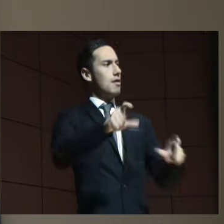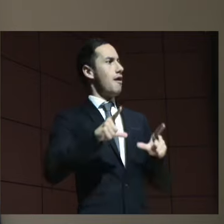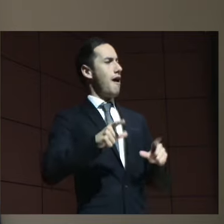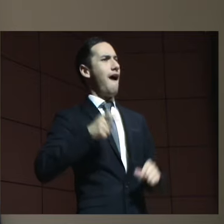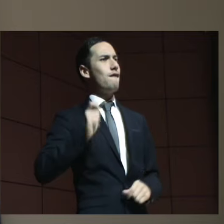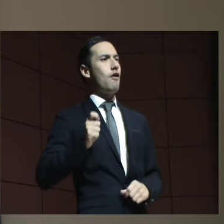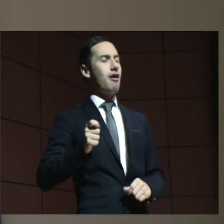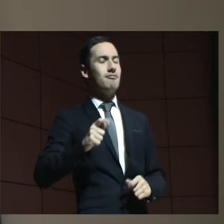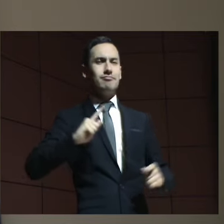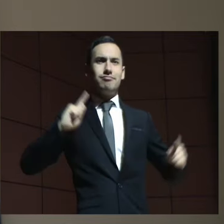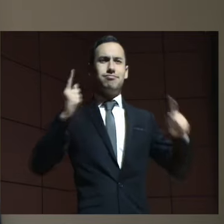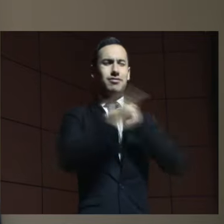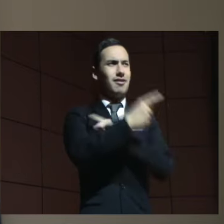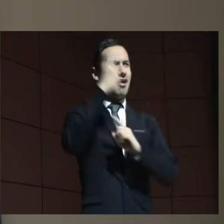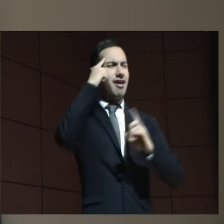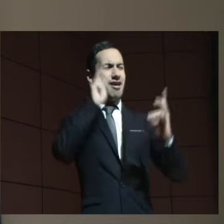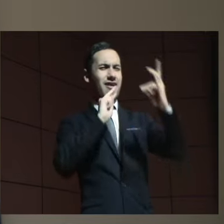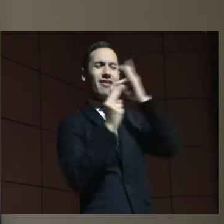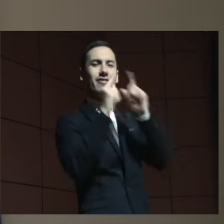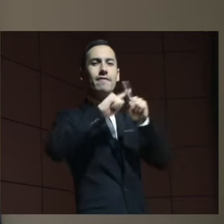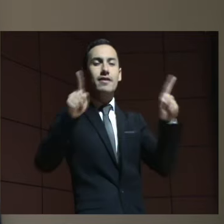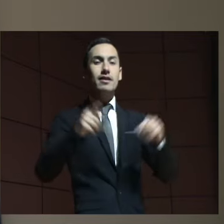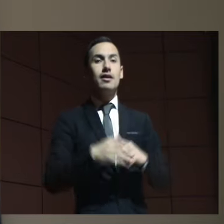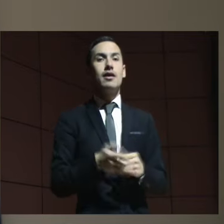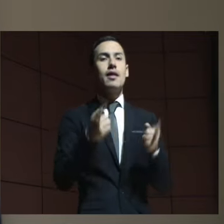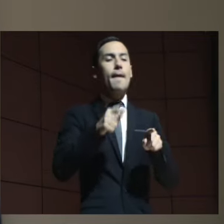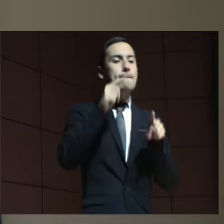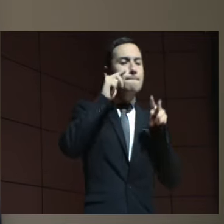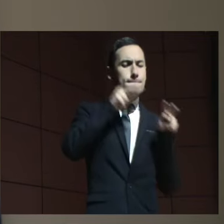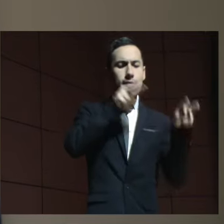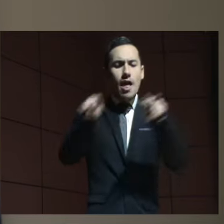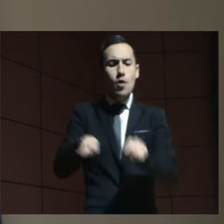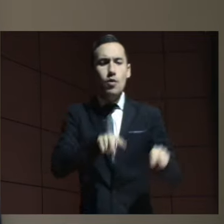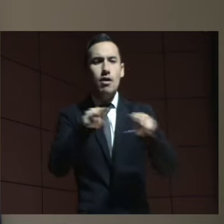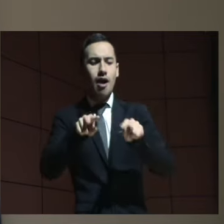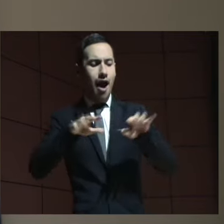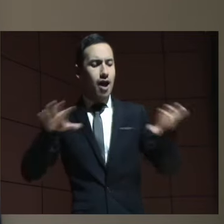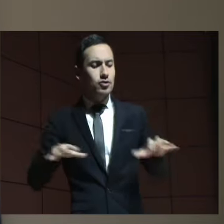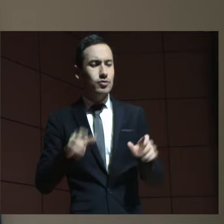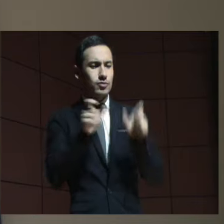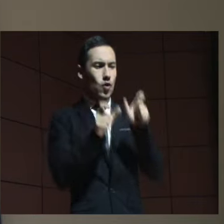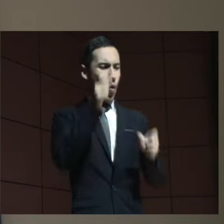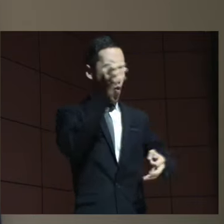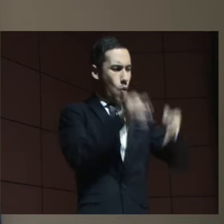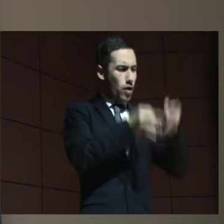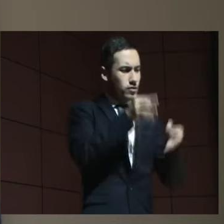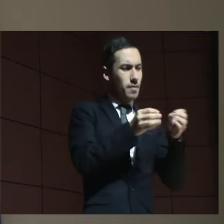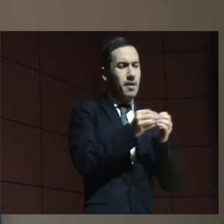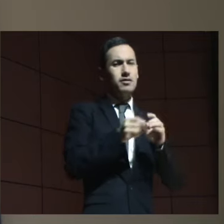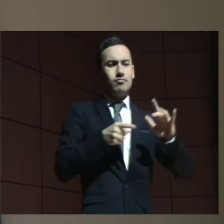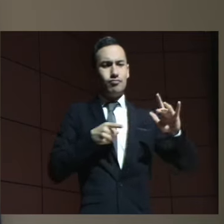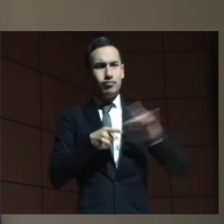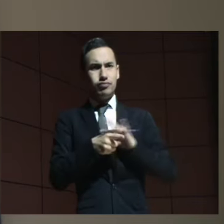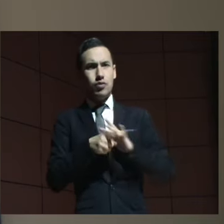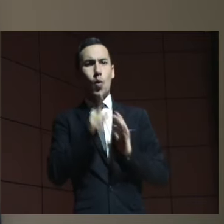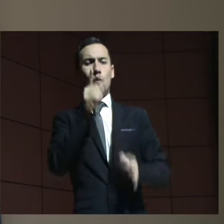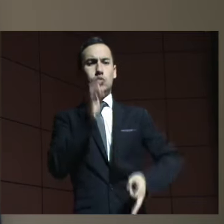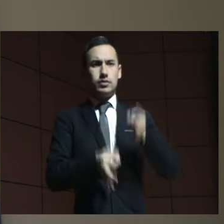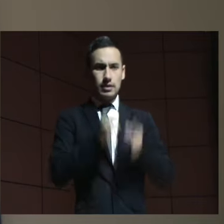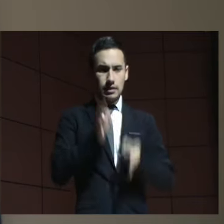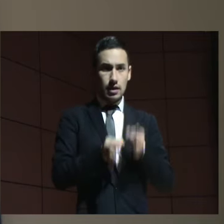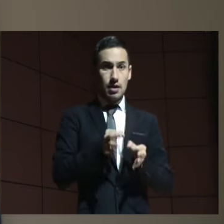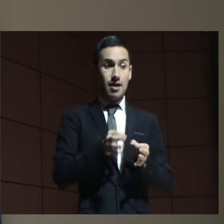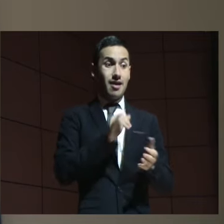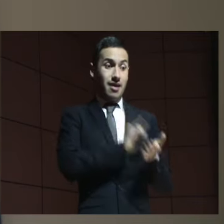nuevos abogados tendrán otra mirada. Con Rundis habrá también veeduría frente a las acciones de los jueces y